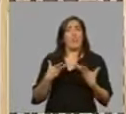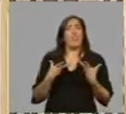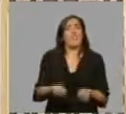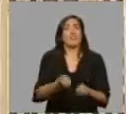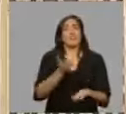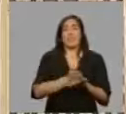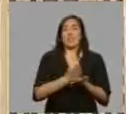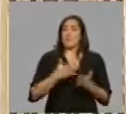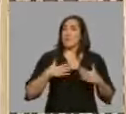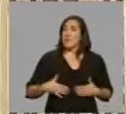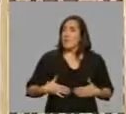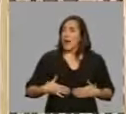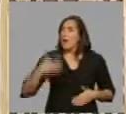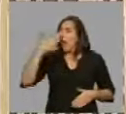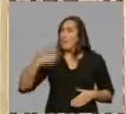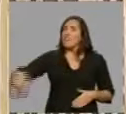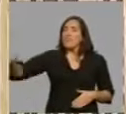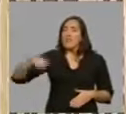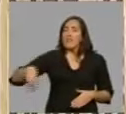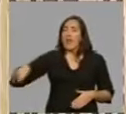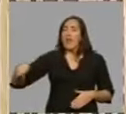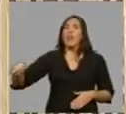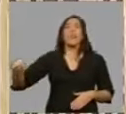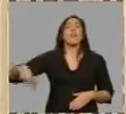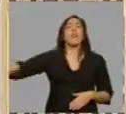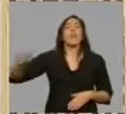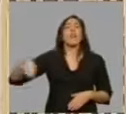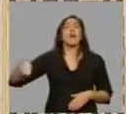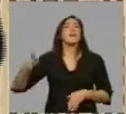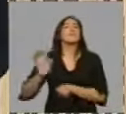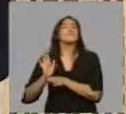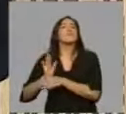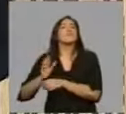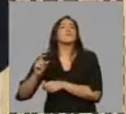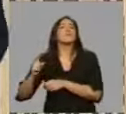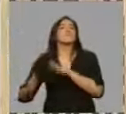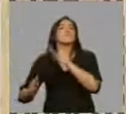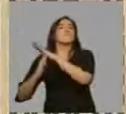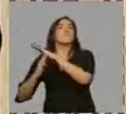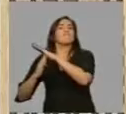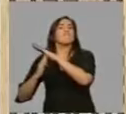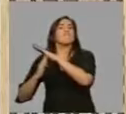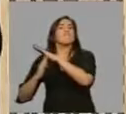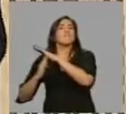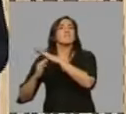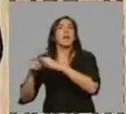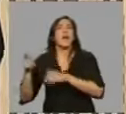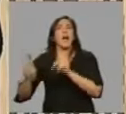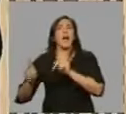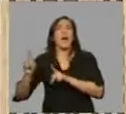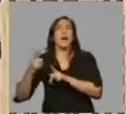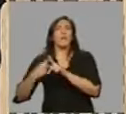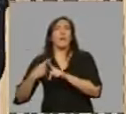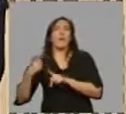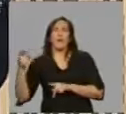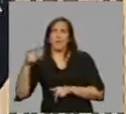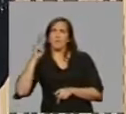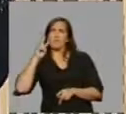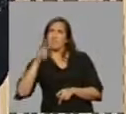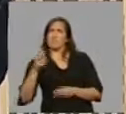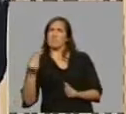derechos humanos, se han convertido en el principal ariete de esta designación. Es curioso. Ahora parece